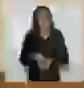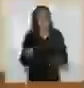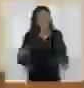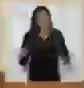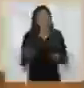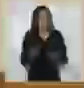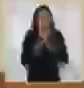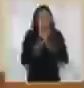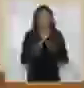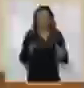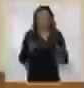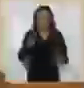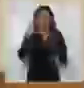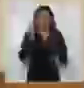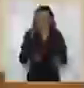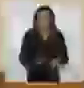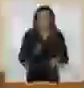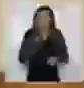enorme brutalidad,